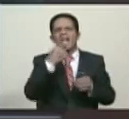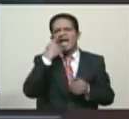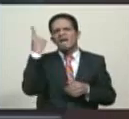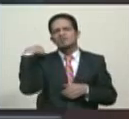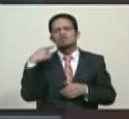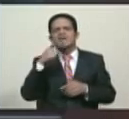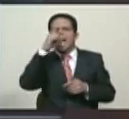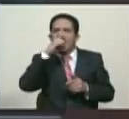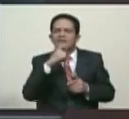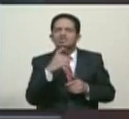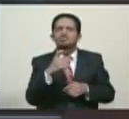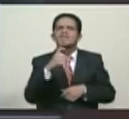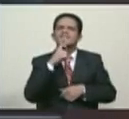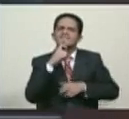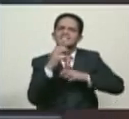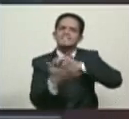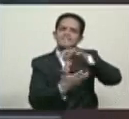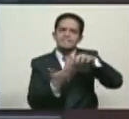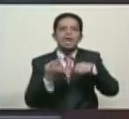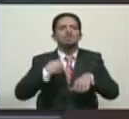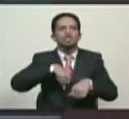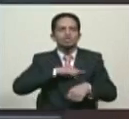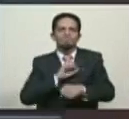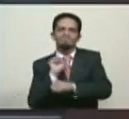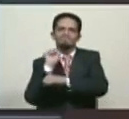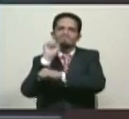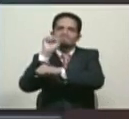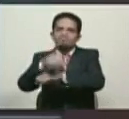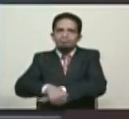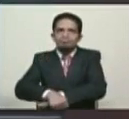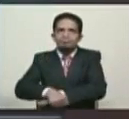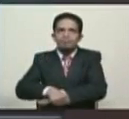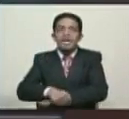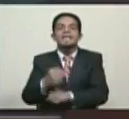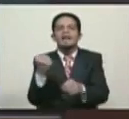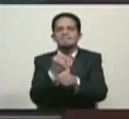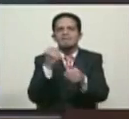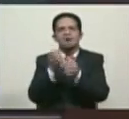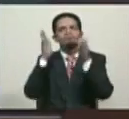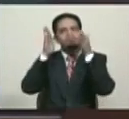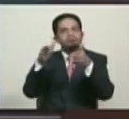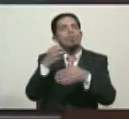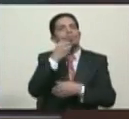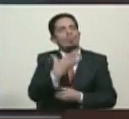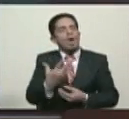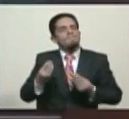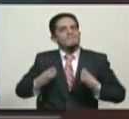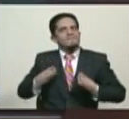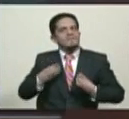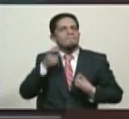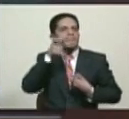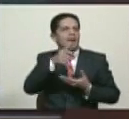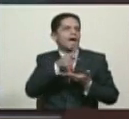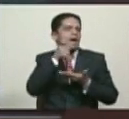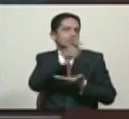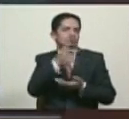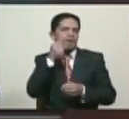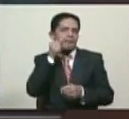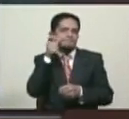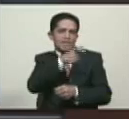nuevamente superamos los escollos y logramos una gestión enfocada en el buen vivir de los trabajadores y trabajadoras del Poder